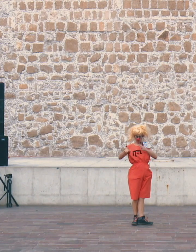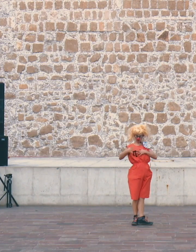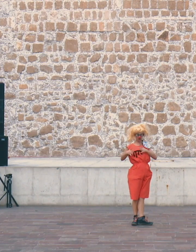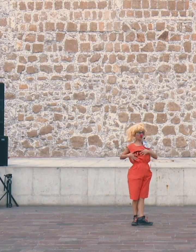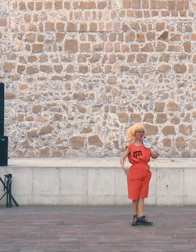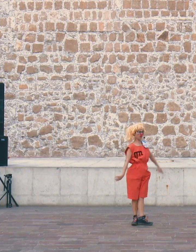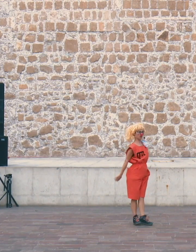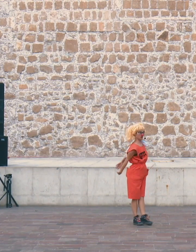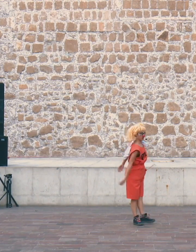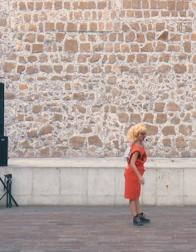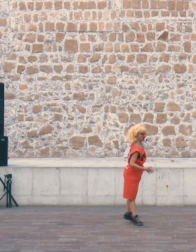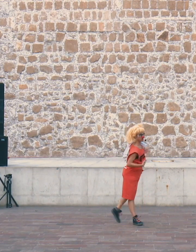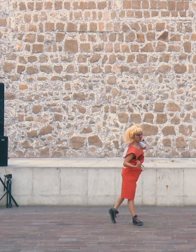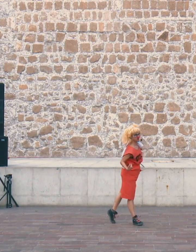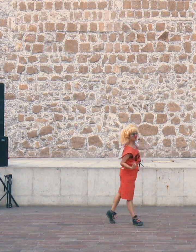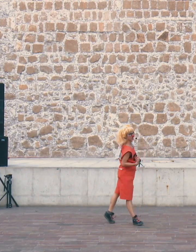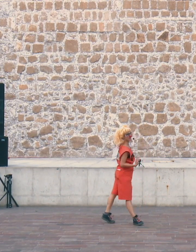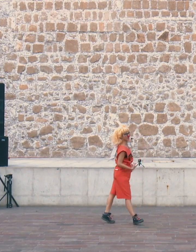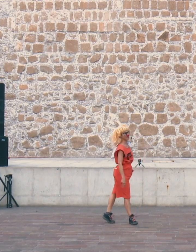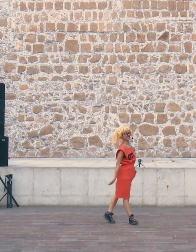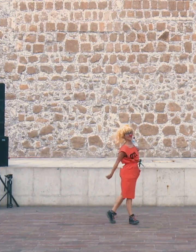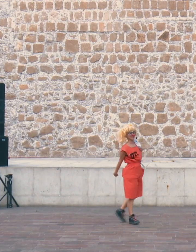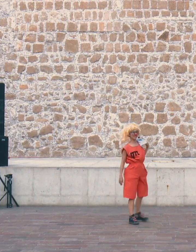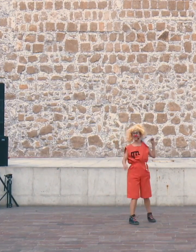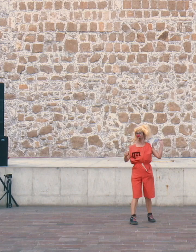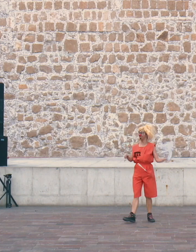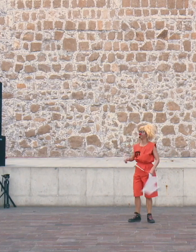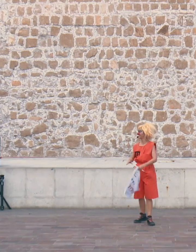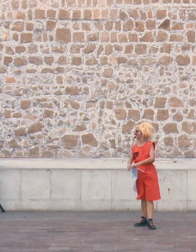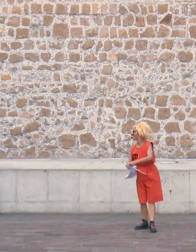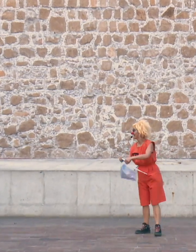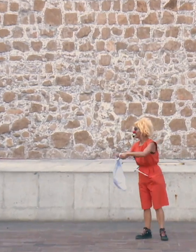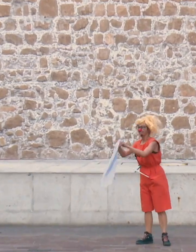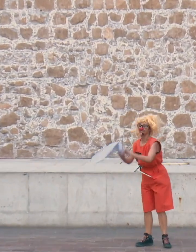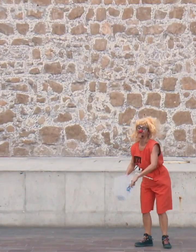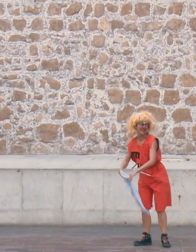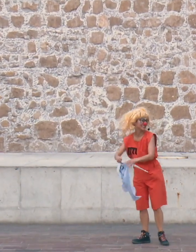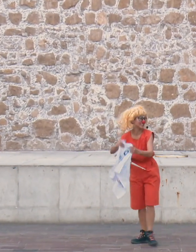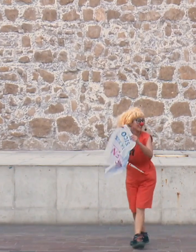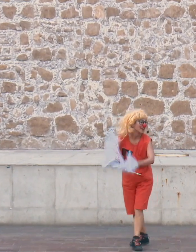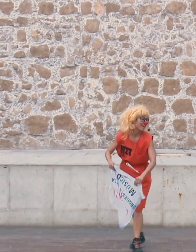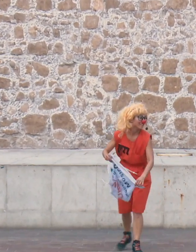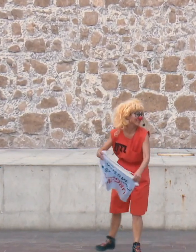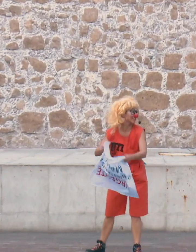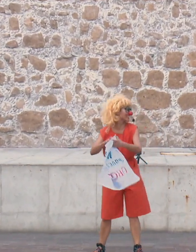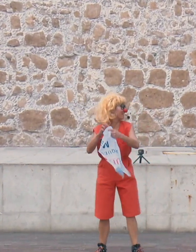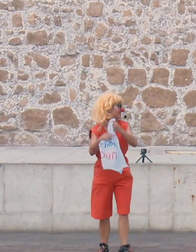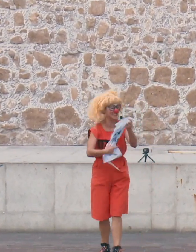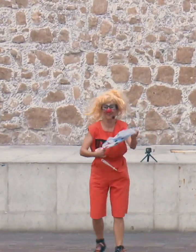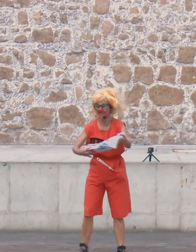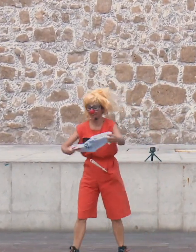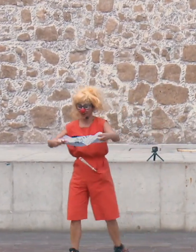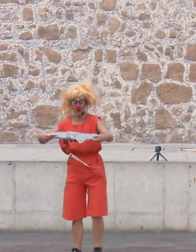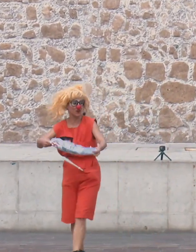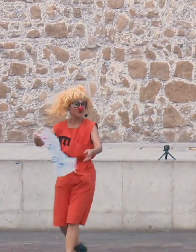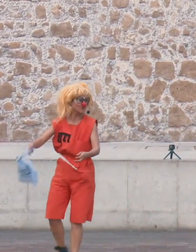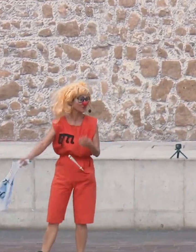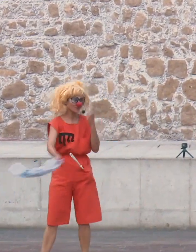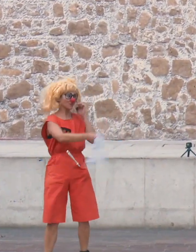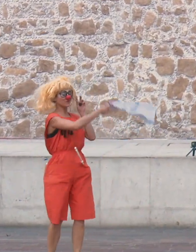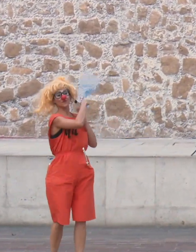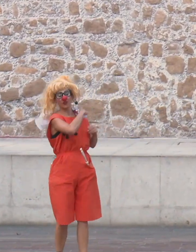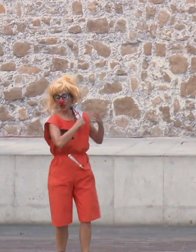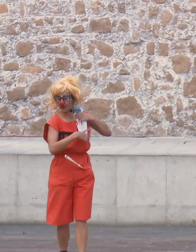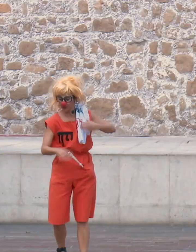espacio dentro de la sala permite estos momentos más íntimos, ¿no? Del detalle, de